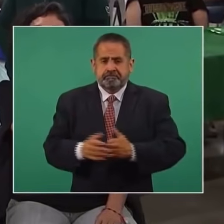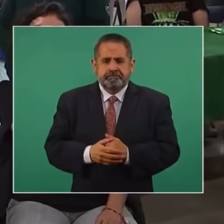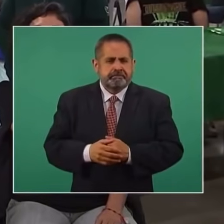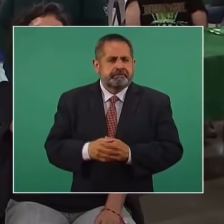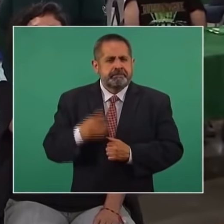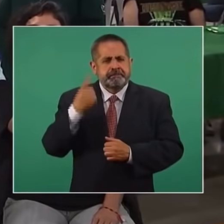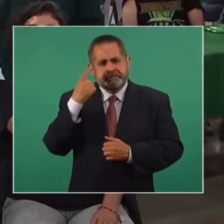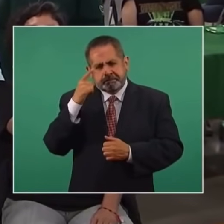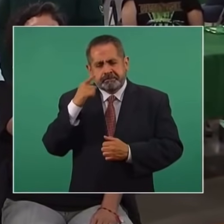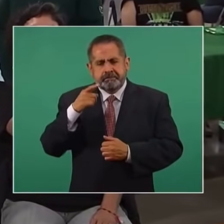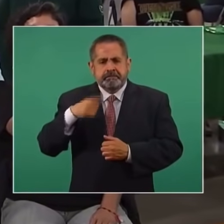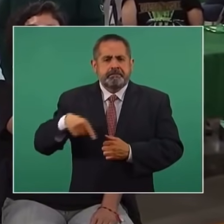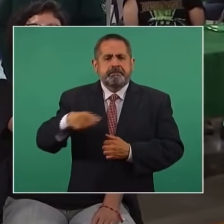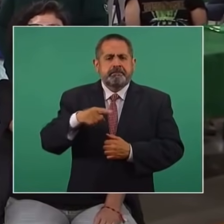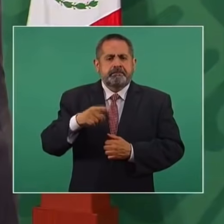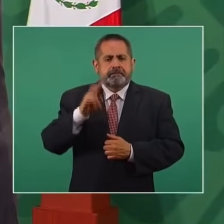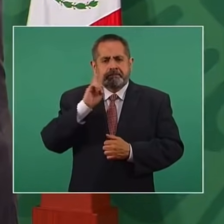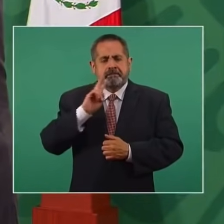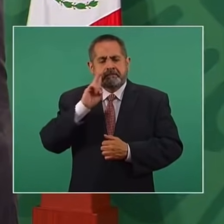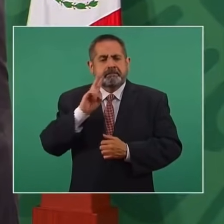para terminar